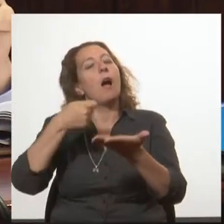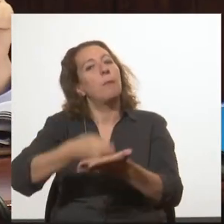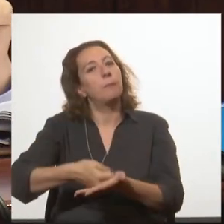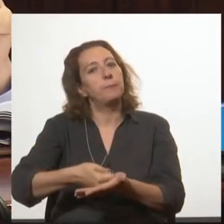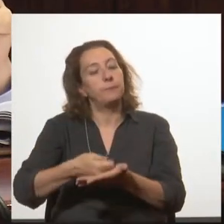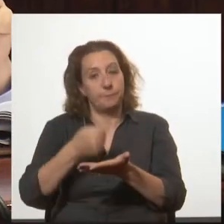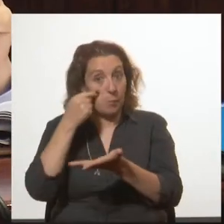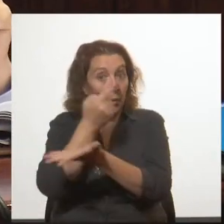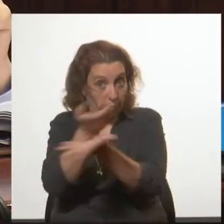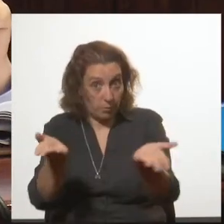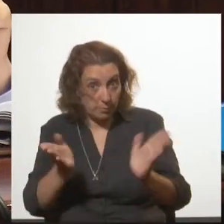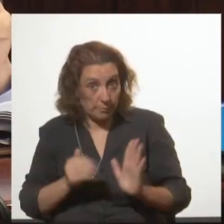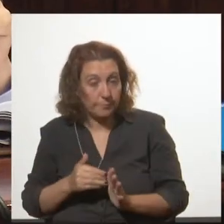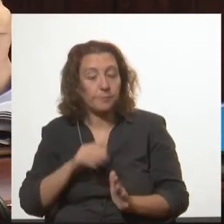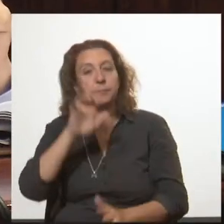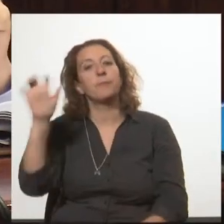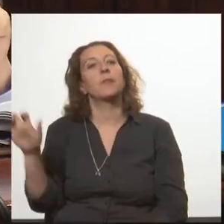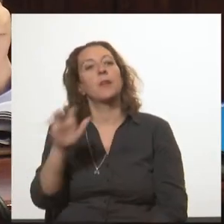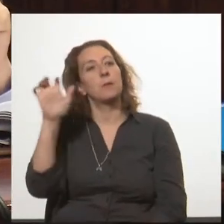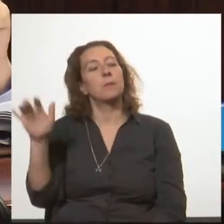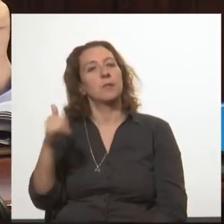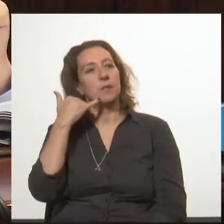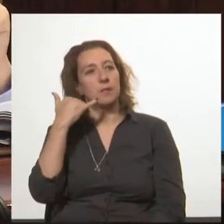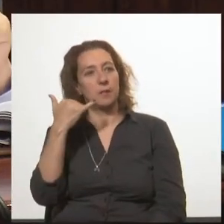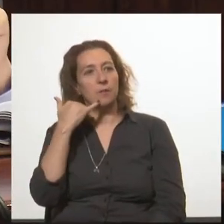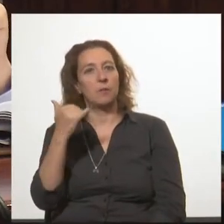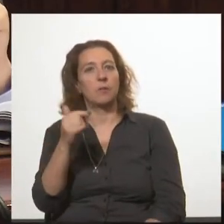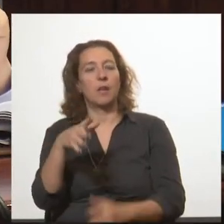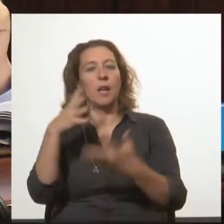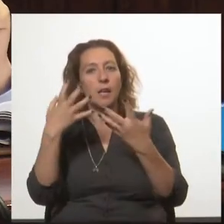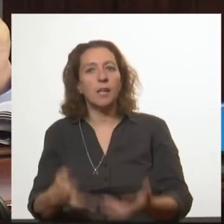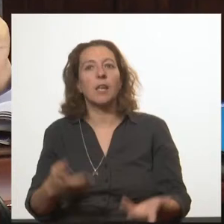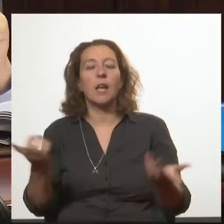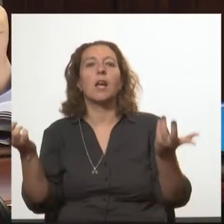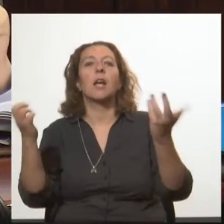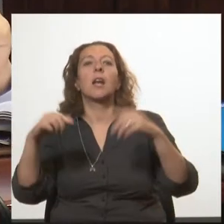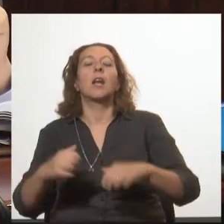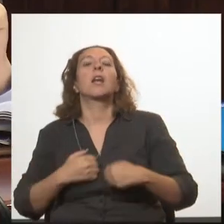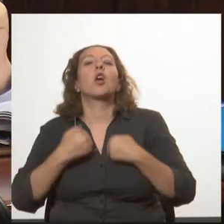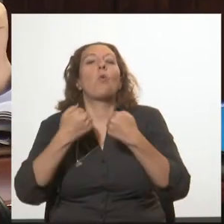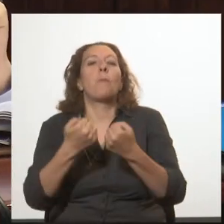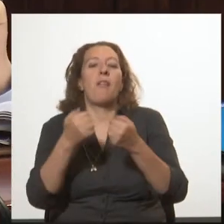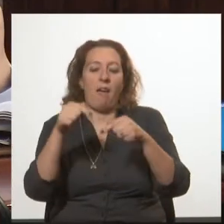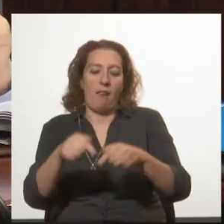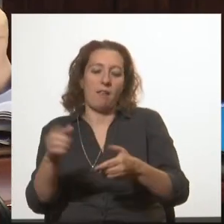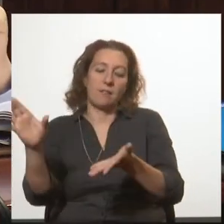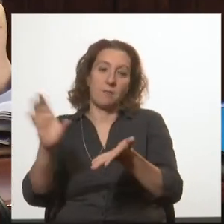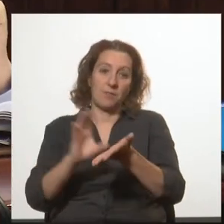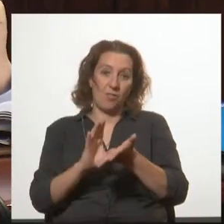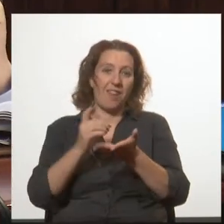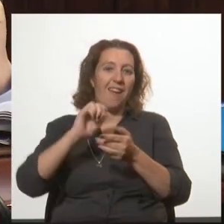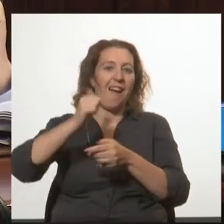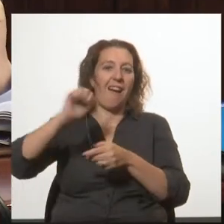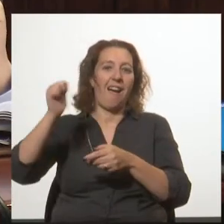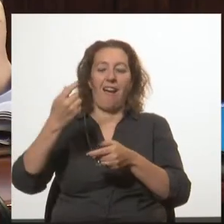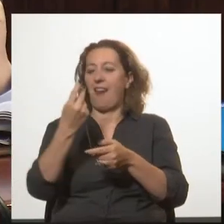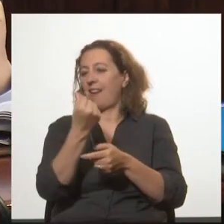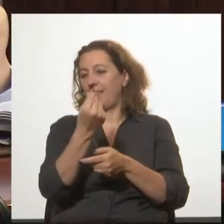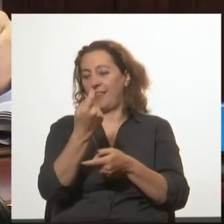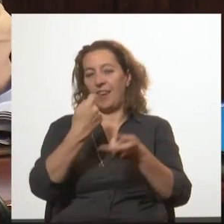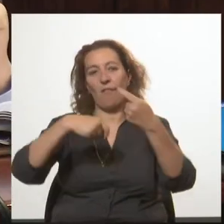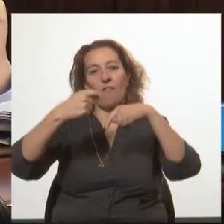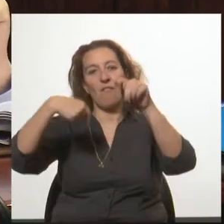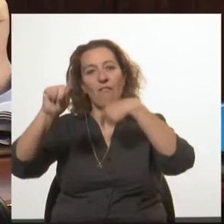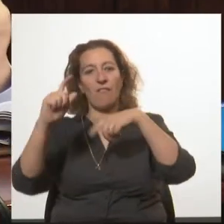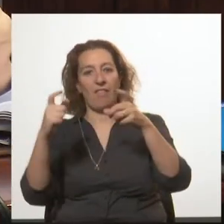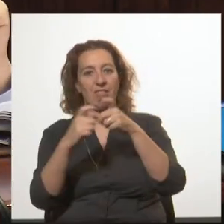empresa telefónica tiene previsto recuperar esa inversión y ganar dinero a través de la venta de entradas del aumento de tráfico de